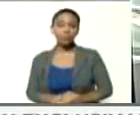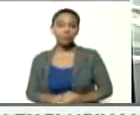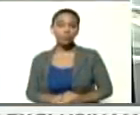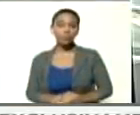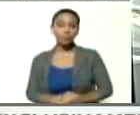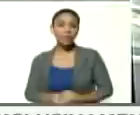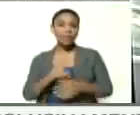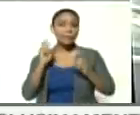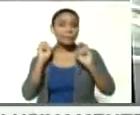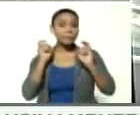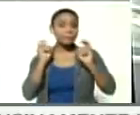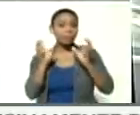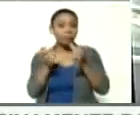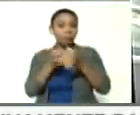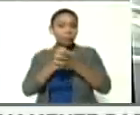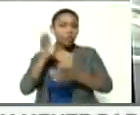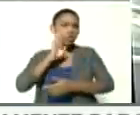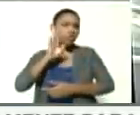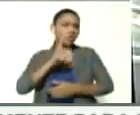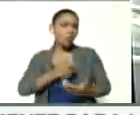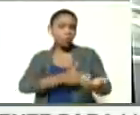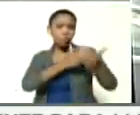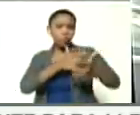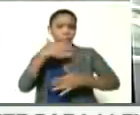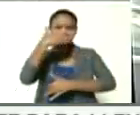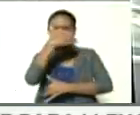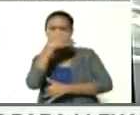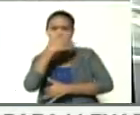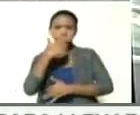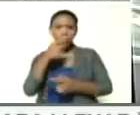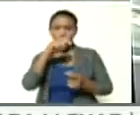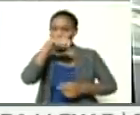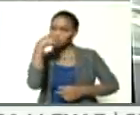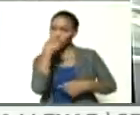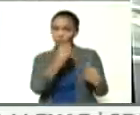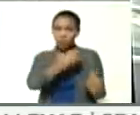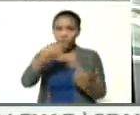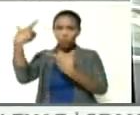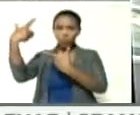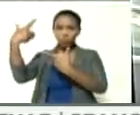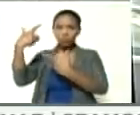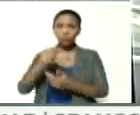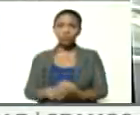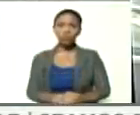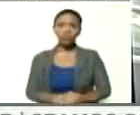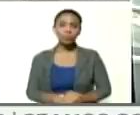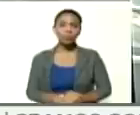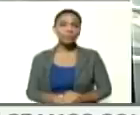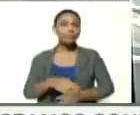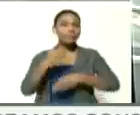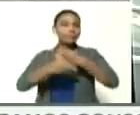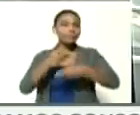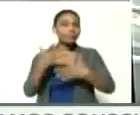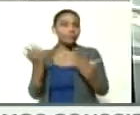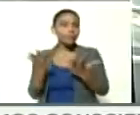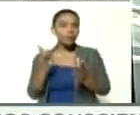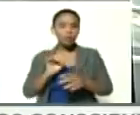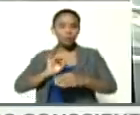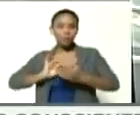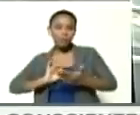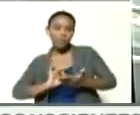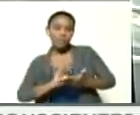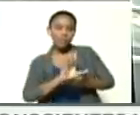En el caso del grupo irregular armado terrorista, narcotraficante, que ha sido